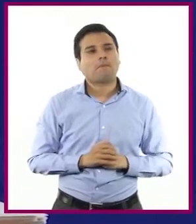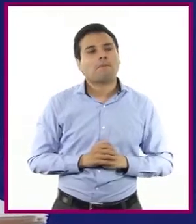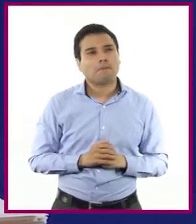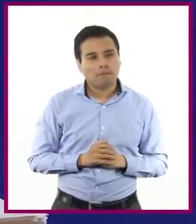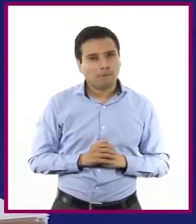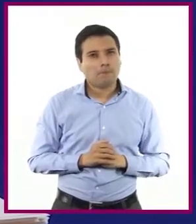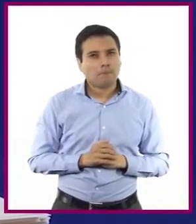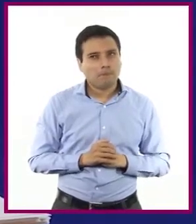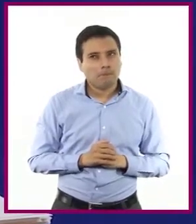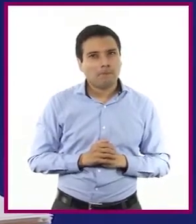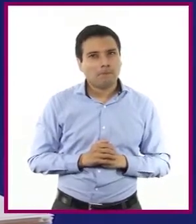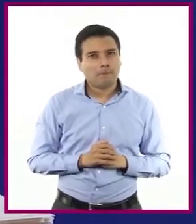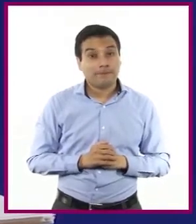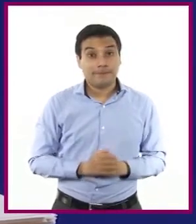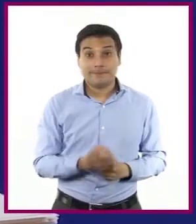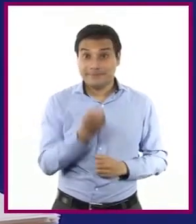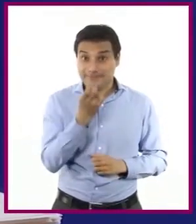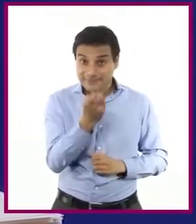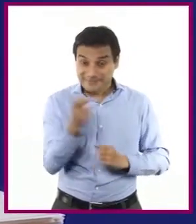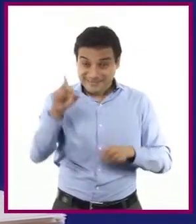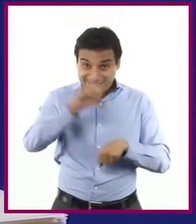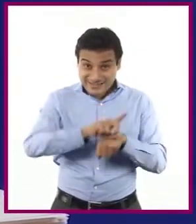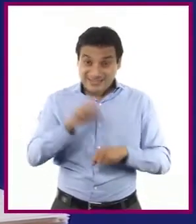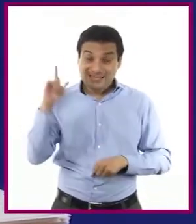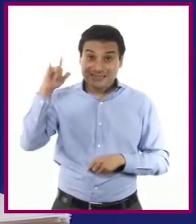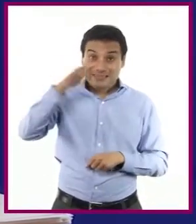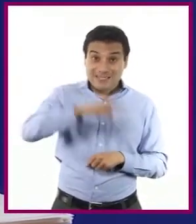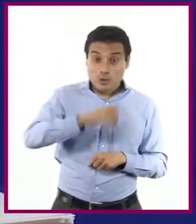El día en que Amelia Earhart llegó a México,